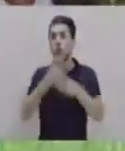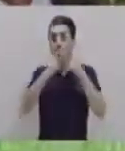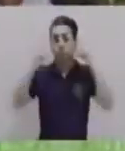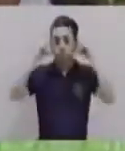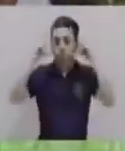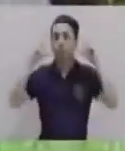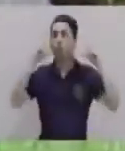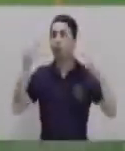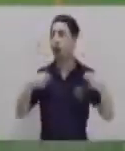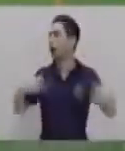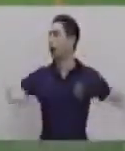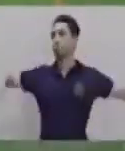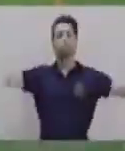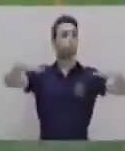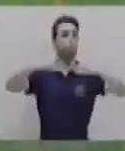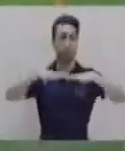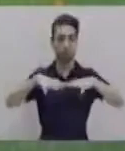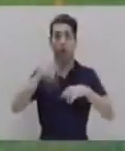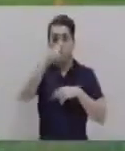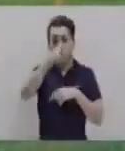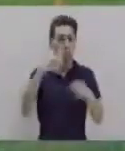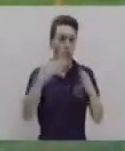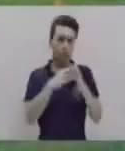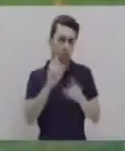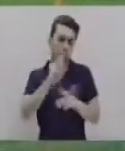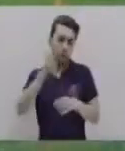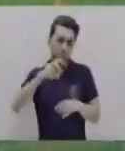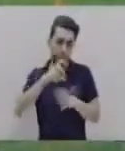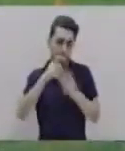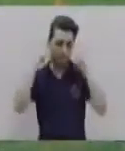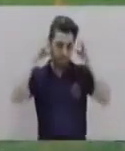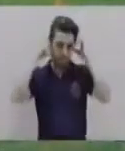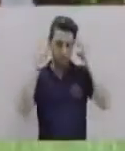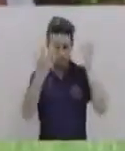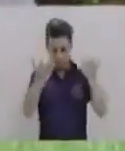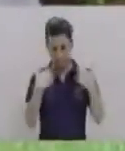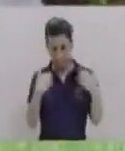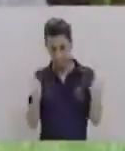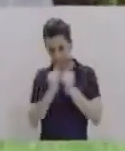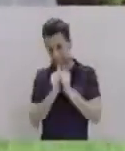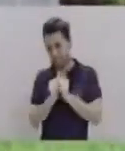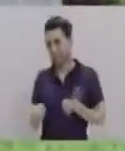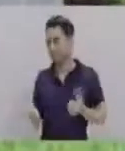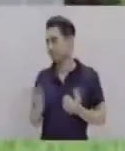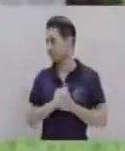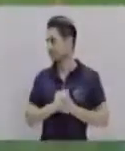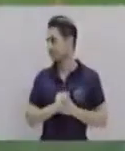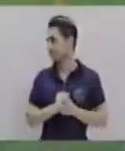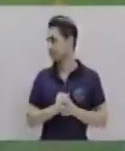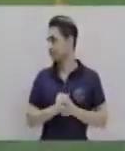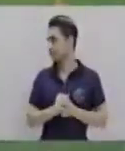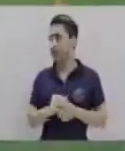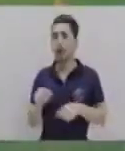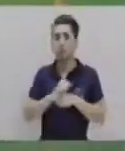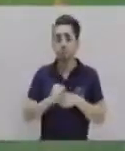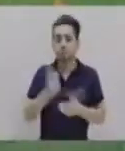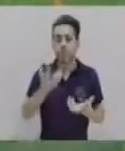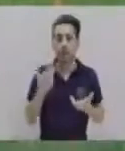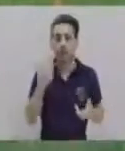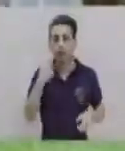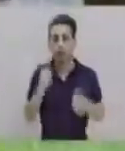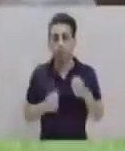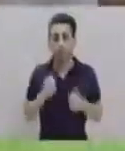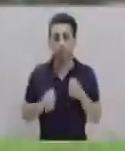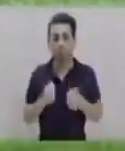utilizando mascarilla porque estoy a la intemperie. Tú que estás en casa no la debes de usar. Me acompañan a la parte de calentamiento. Hacemos